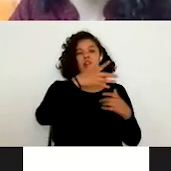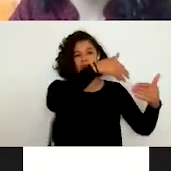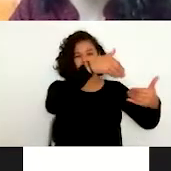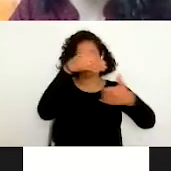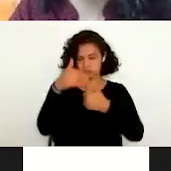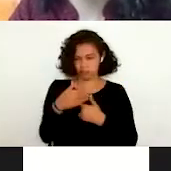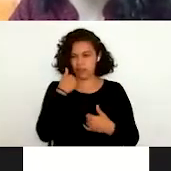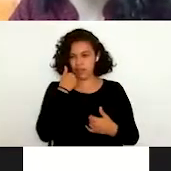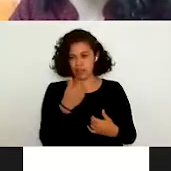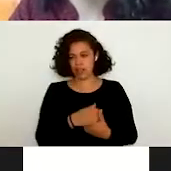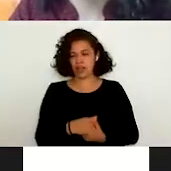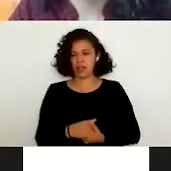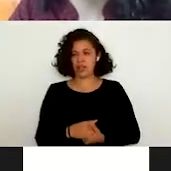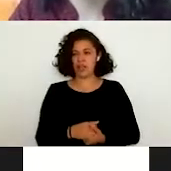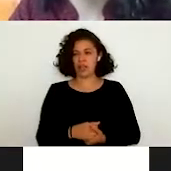momentos donde